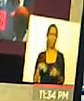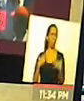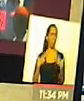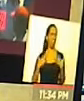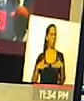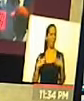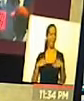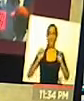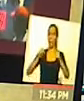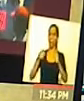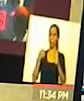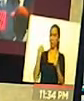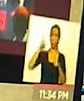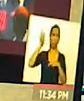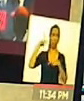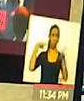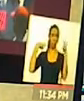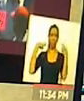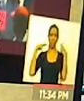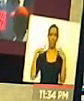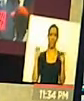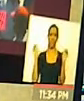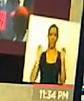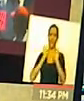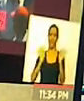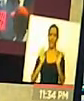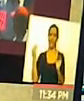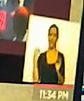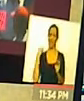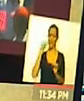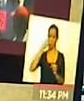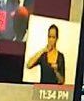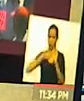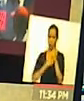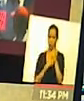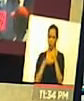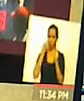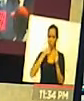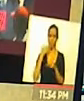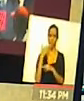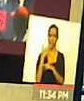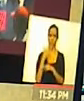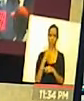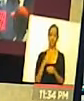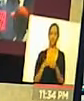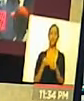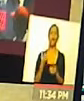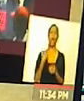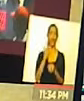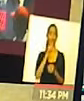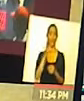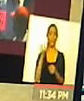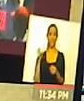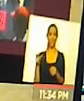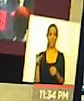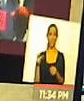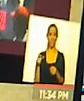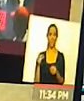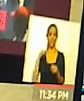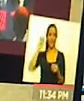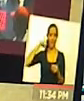moto no lo ve. Foto 1. Nadie le avisa a Guaidó que hay un hombre armado. Lo interesante, yo podría, es que aquí aparte hay varias personas que están